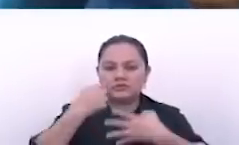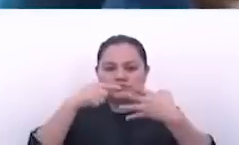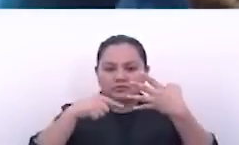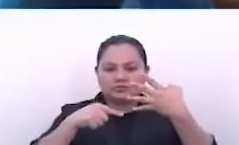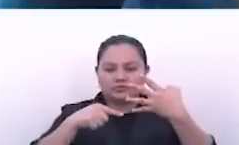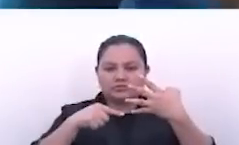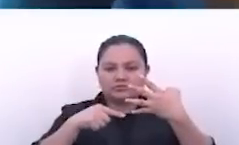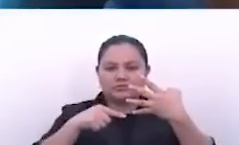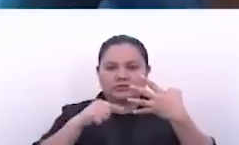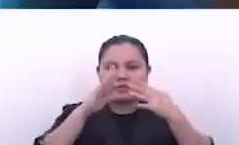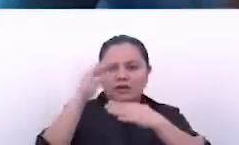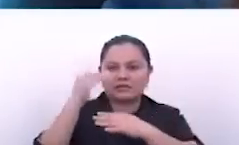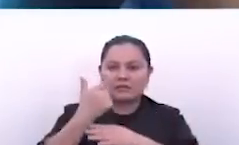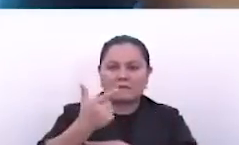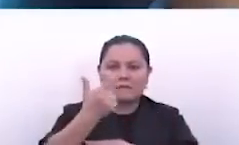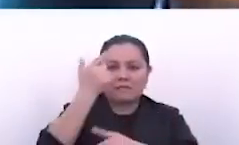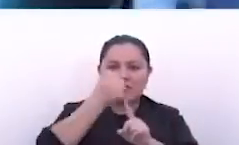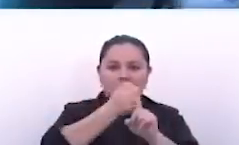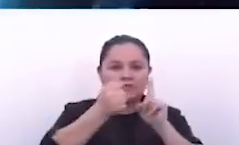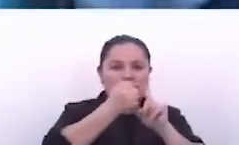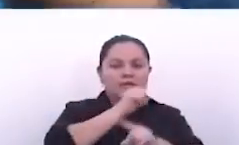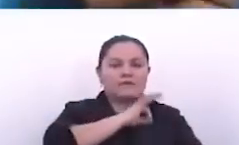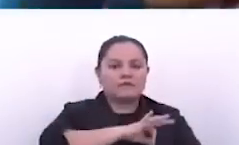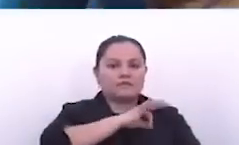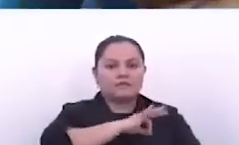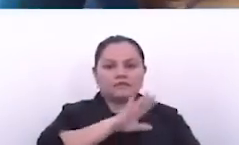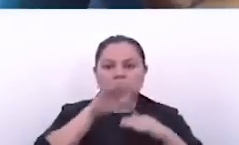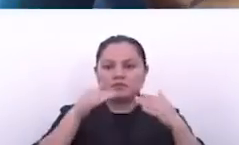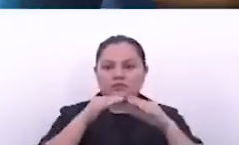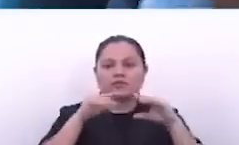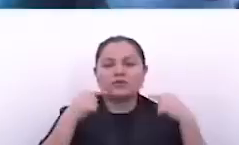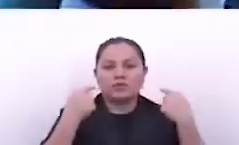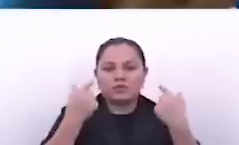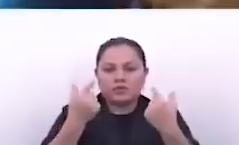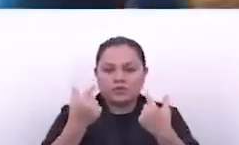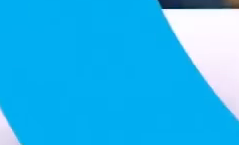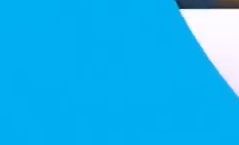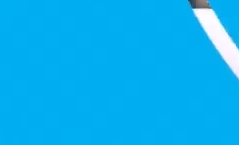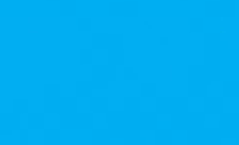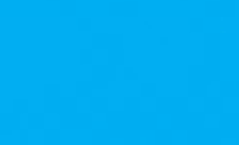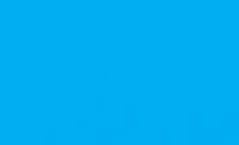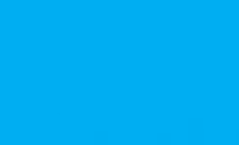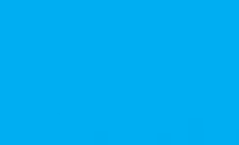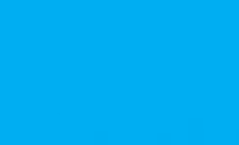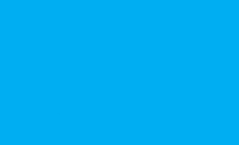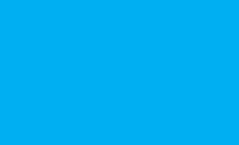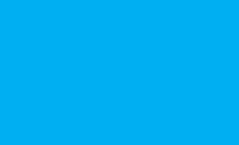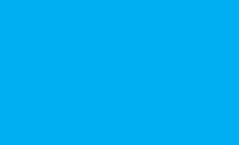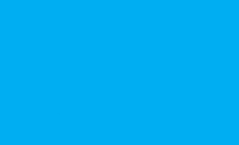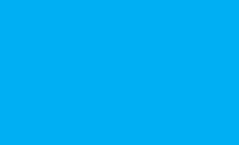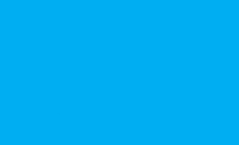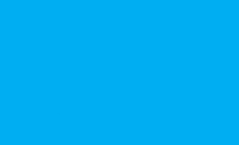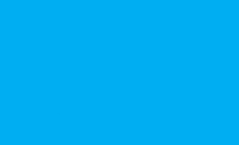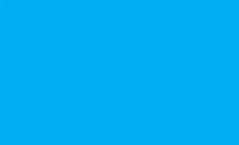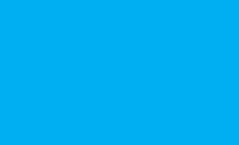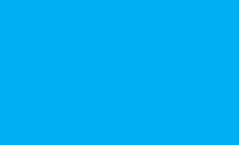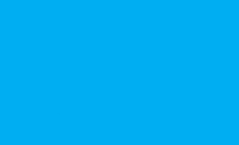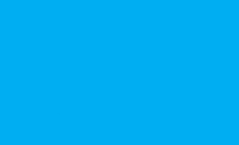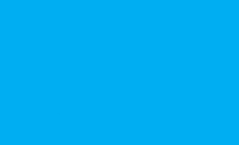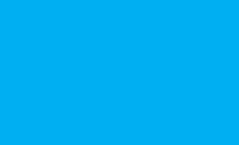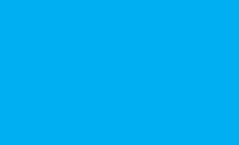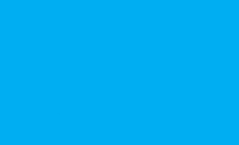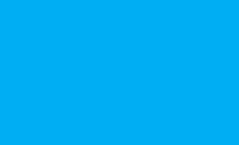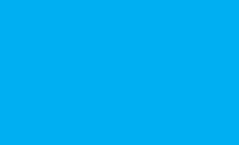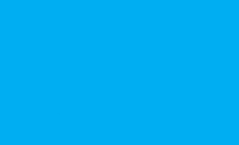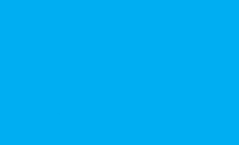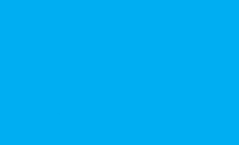de los países más violentos y eso beneficia a todos los sectores, incluido al agropecuario. Dale like, comparte, sígueme